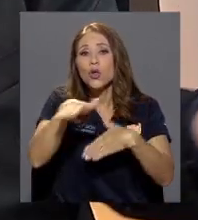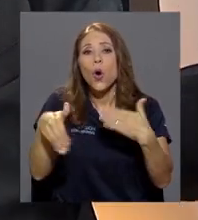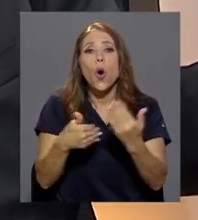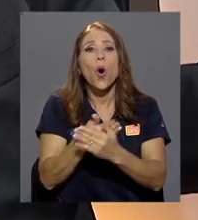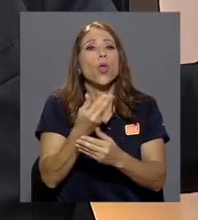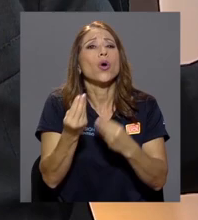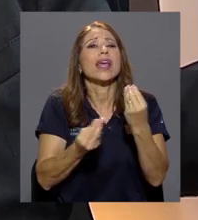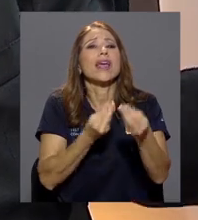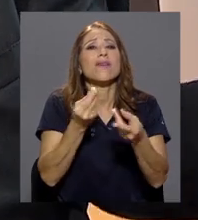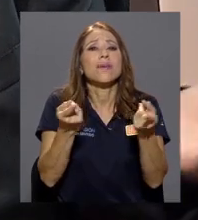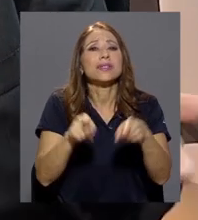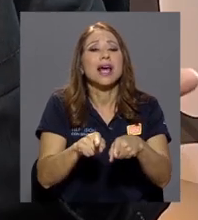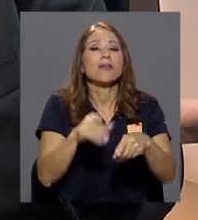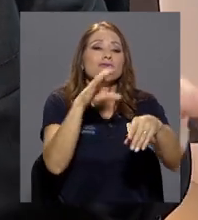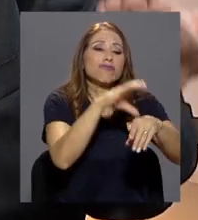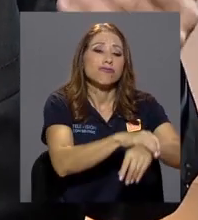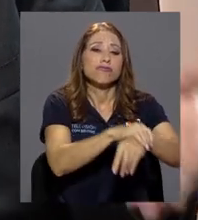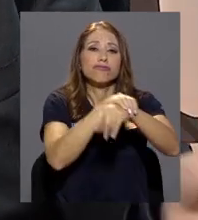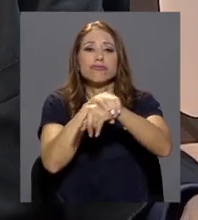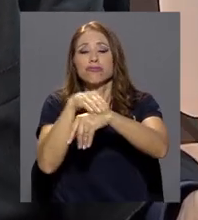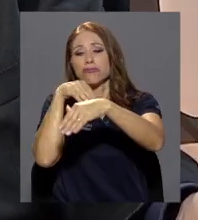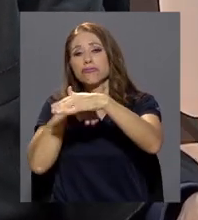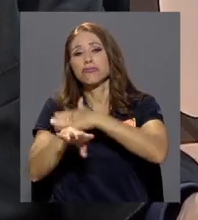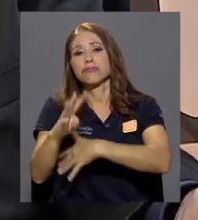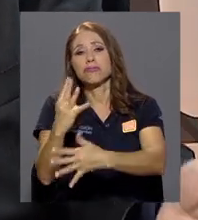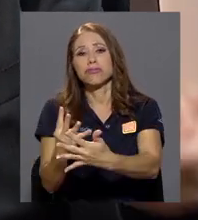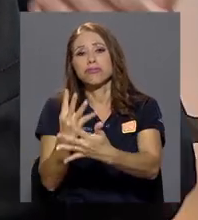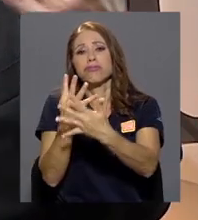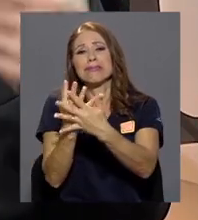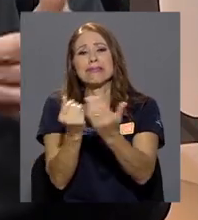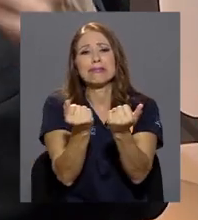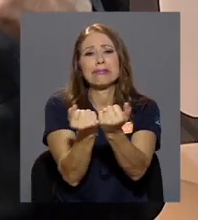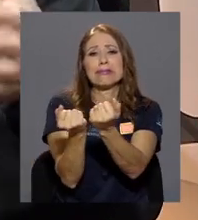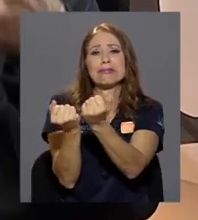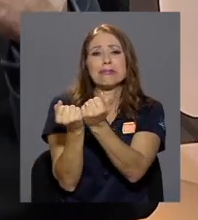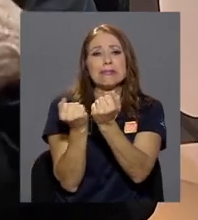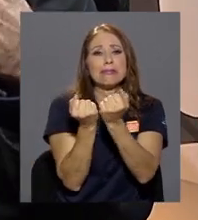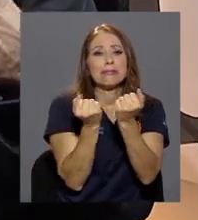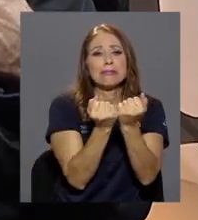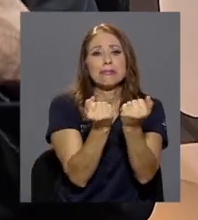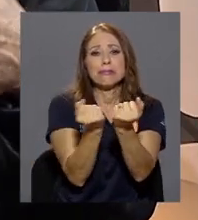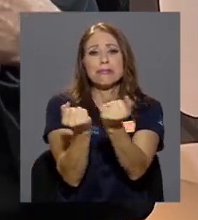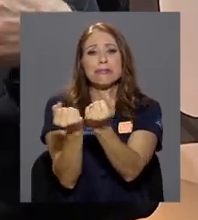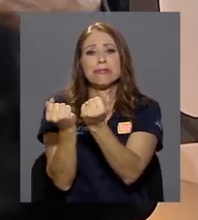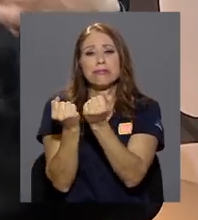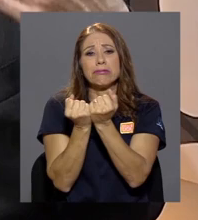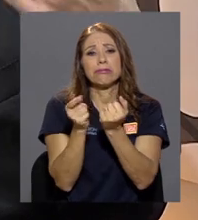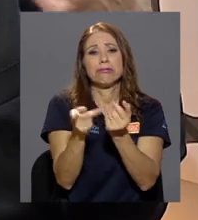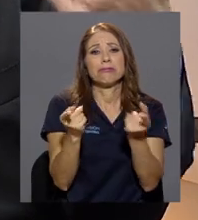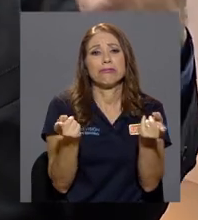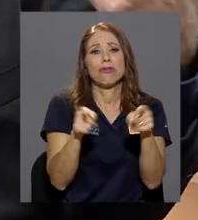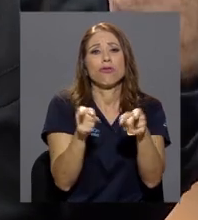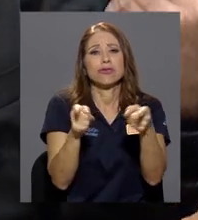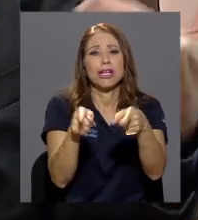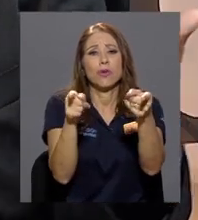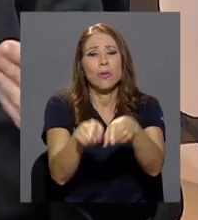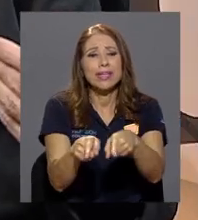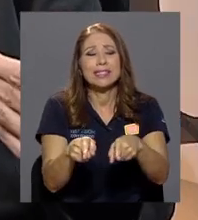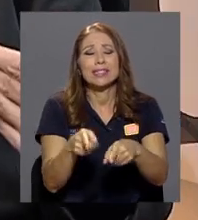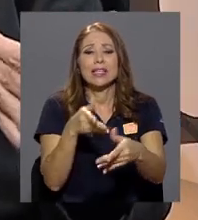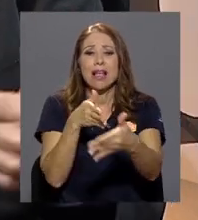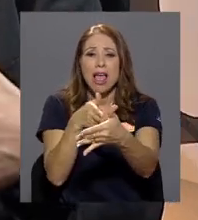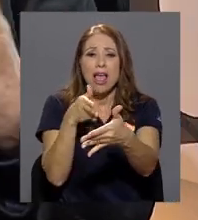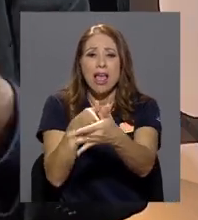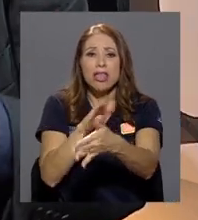en el interior de un sistema penitenciario ya de por sí asignados que recibirán cada vez más las consecuencias y los lastres